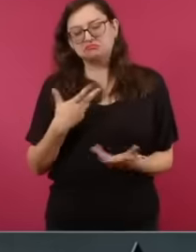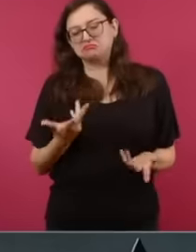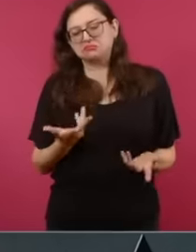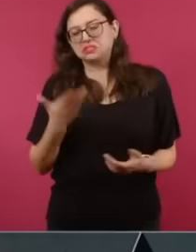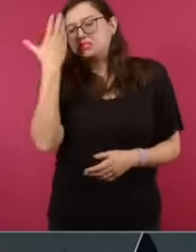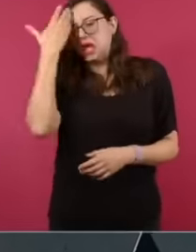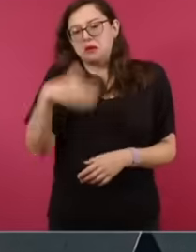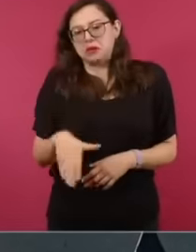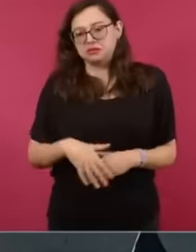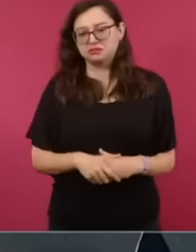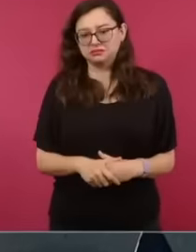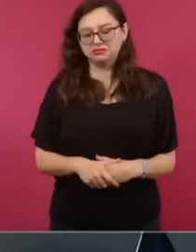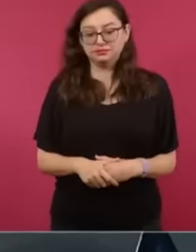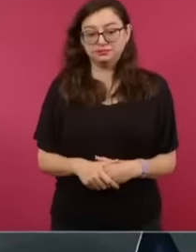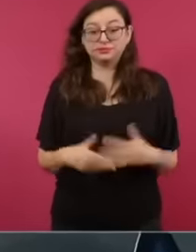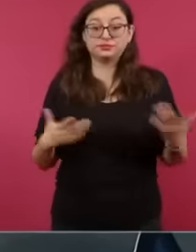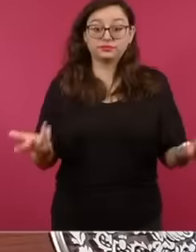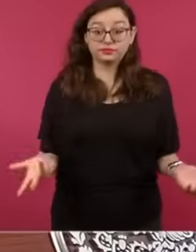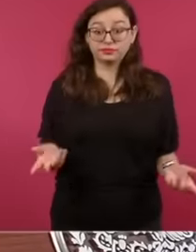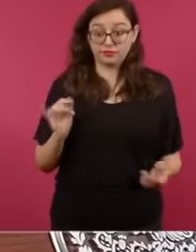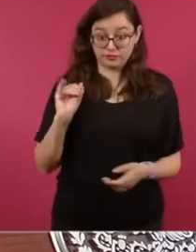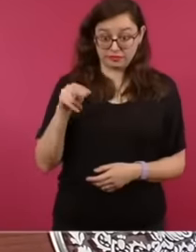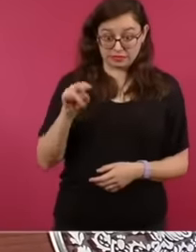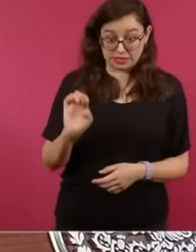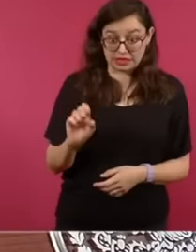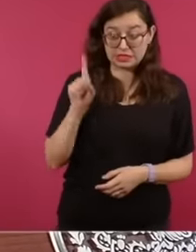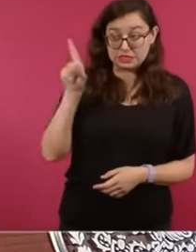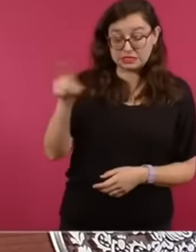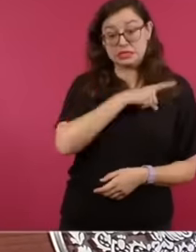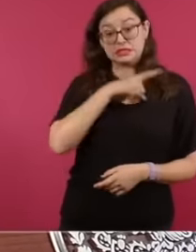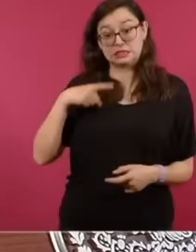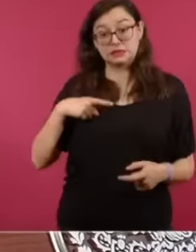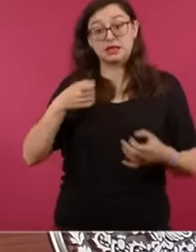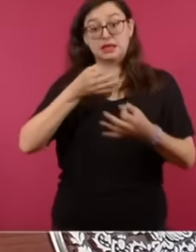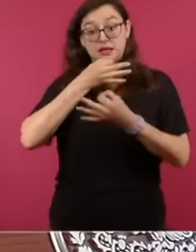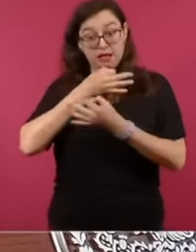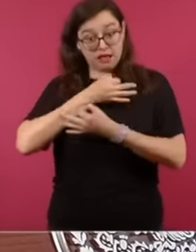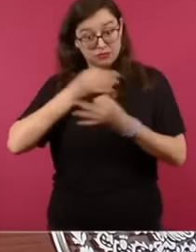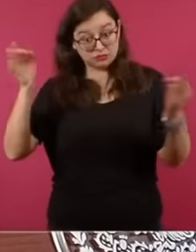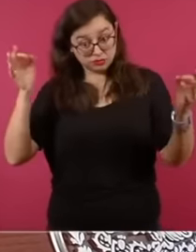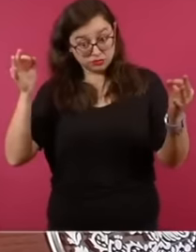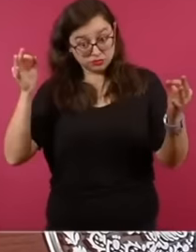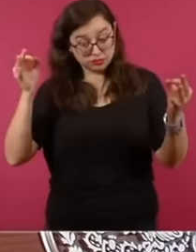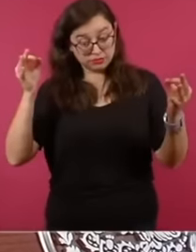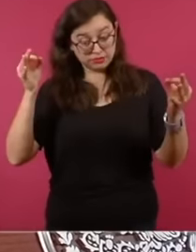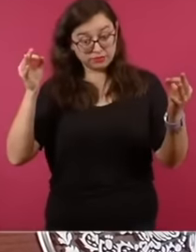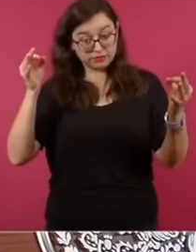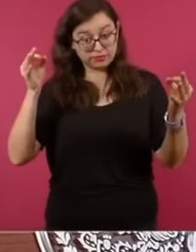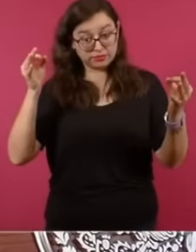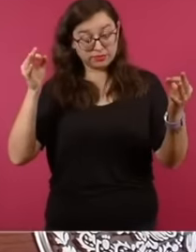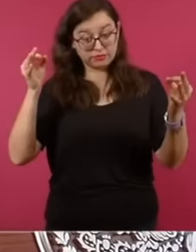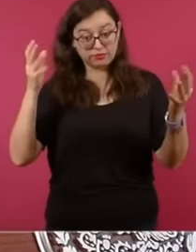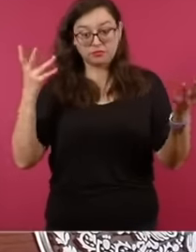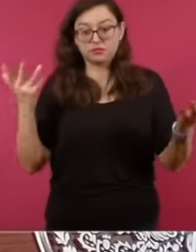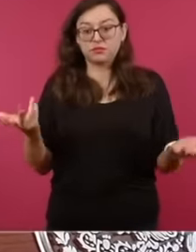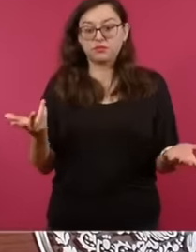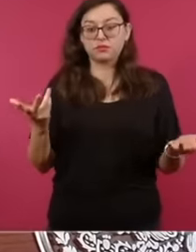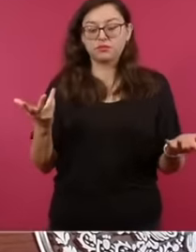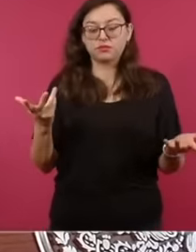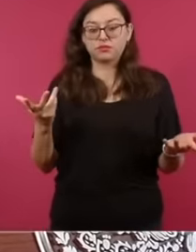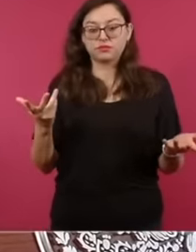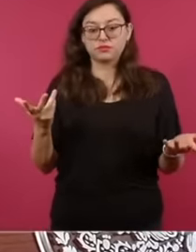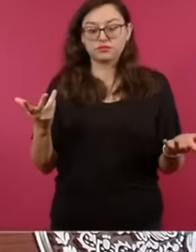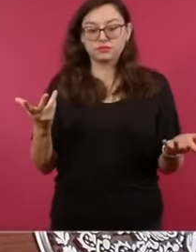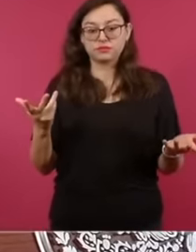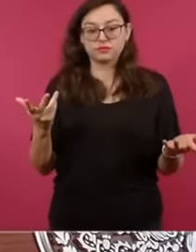Entonces, ellos tienen que salir a dar a conocer, no sé si hubo un convenio sobre